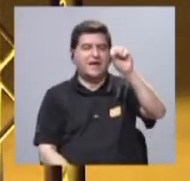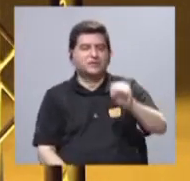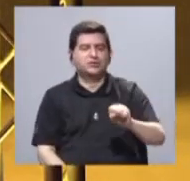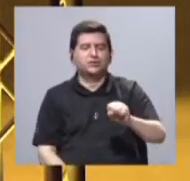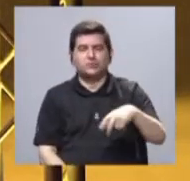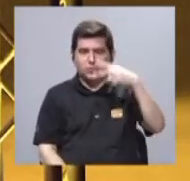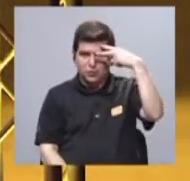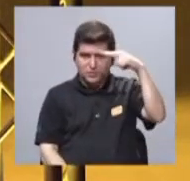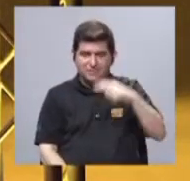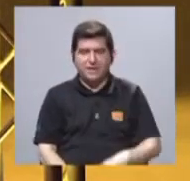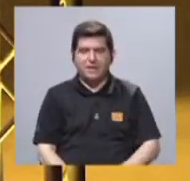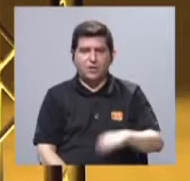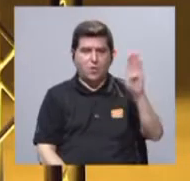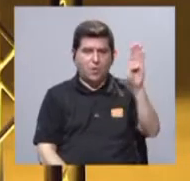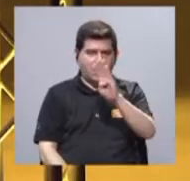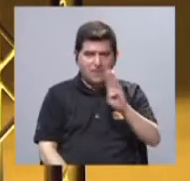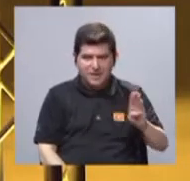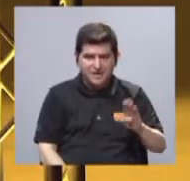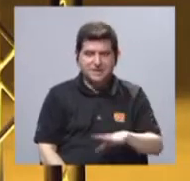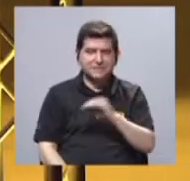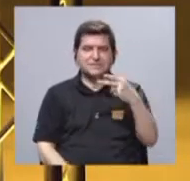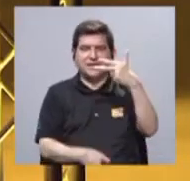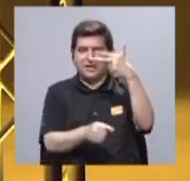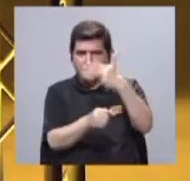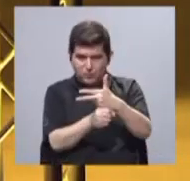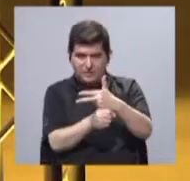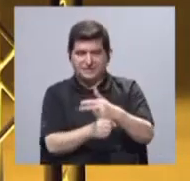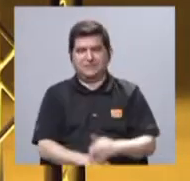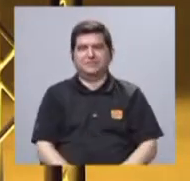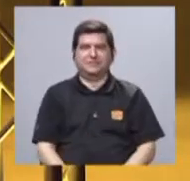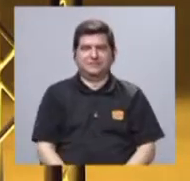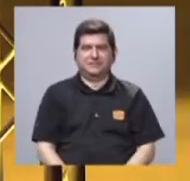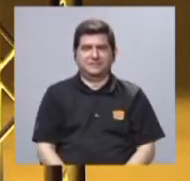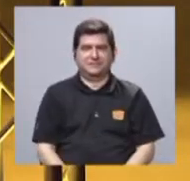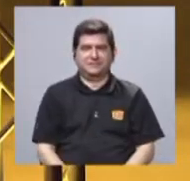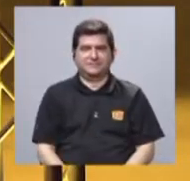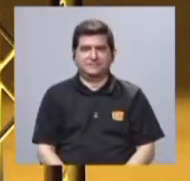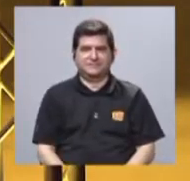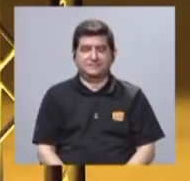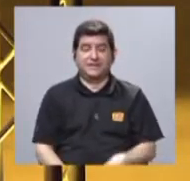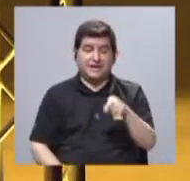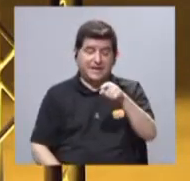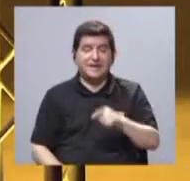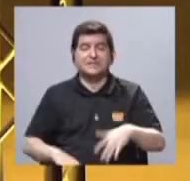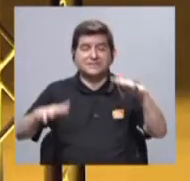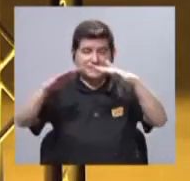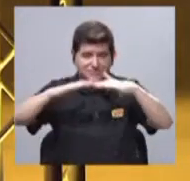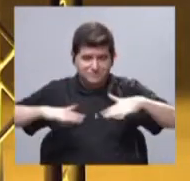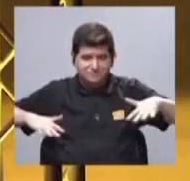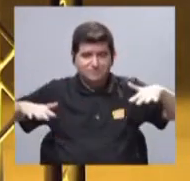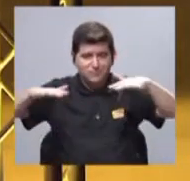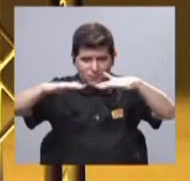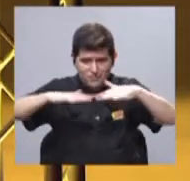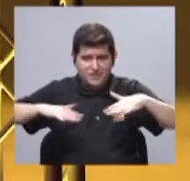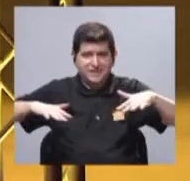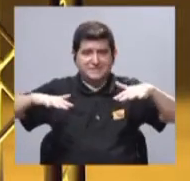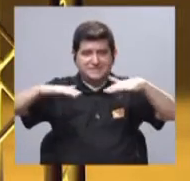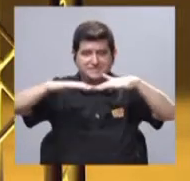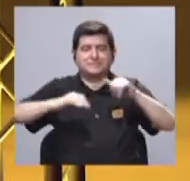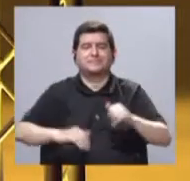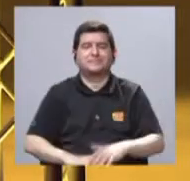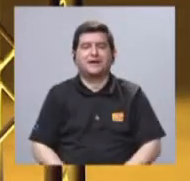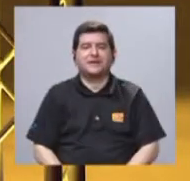de México, Belice y Guatemala, como ámbito de